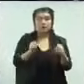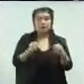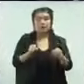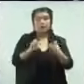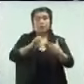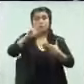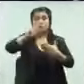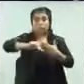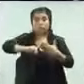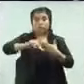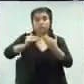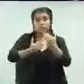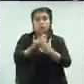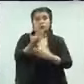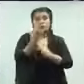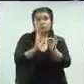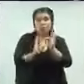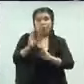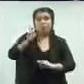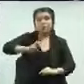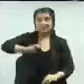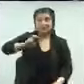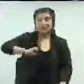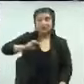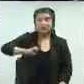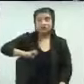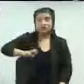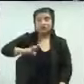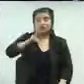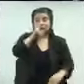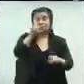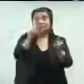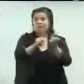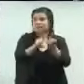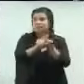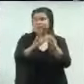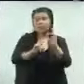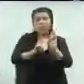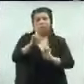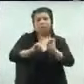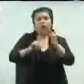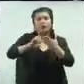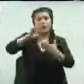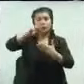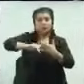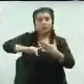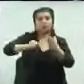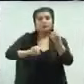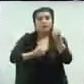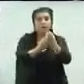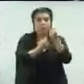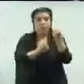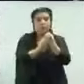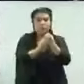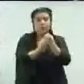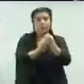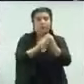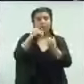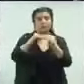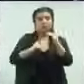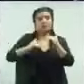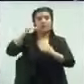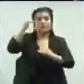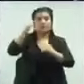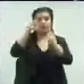crear proyectos tan nuevos y tan necesarios y crear que, qué proyectos son los que realmente se están apoyando con este crecimiento en la